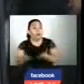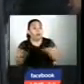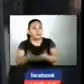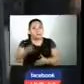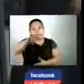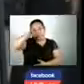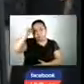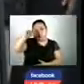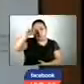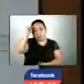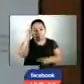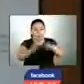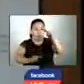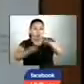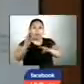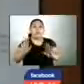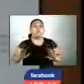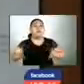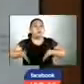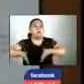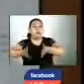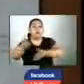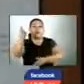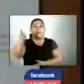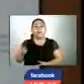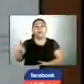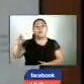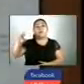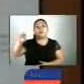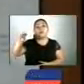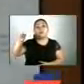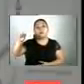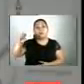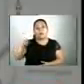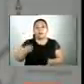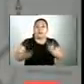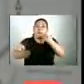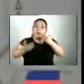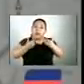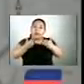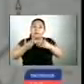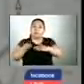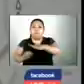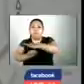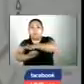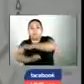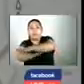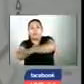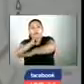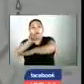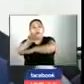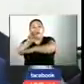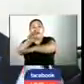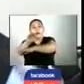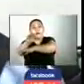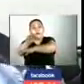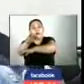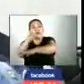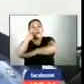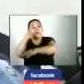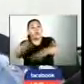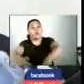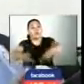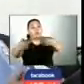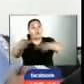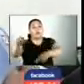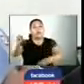Maestro de Infraestructura Vial. Romeo Rodríguez destacó la construcción del puente binacional Manuel José Arce en la frontera La Hacha